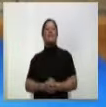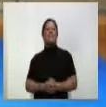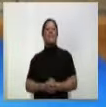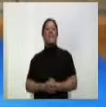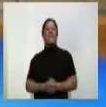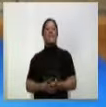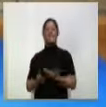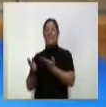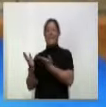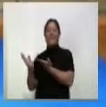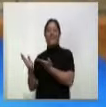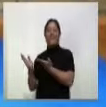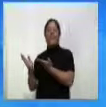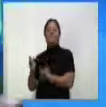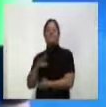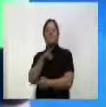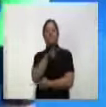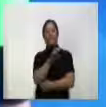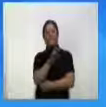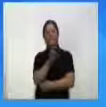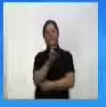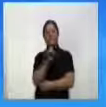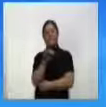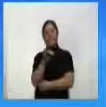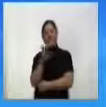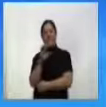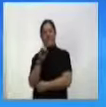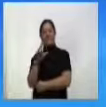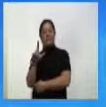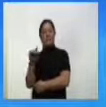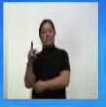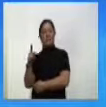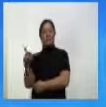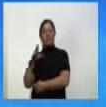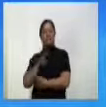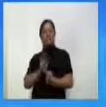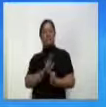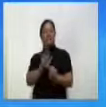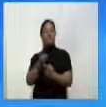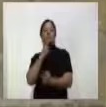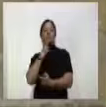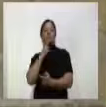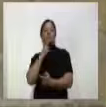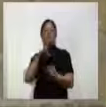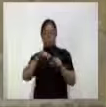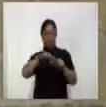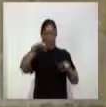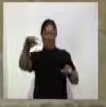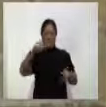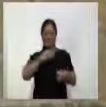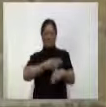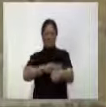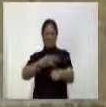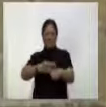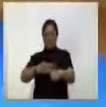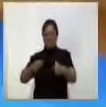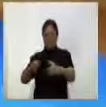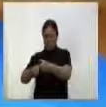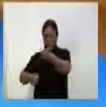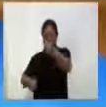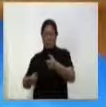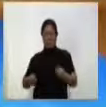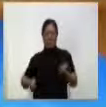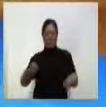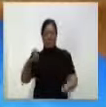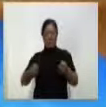La activadora física Verónica Linares Pérez presentó en redes sociales ejercicios con el uso de baquetas. Durante la transmisión señaló que esta